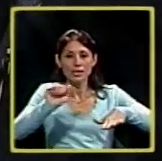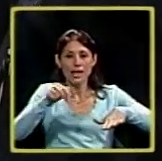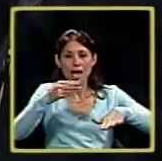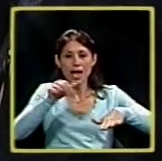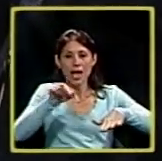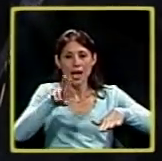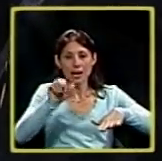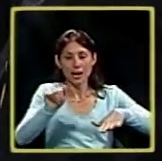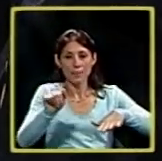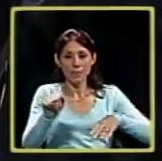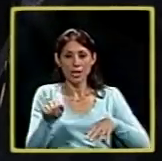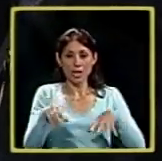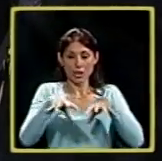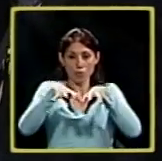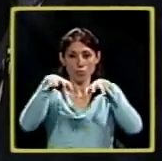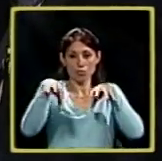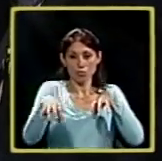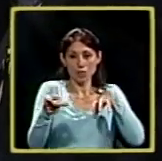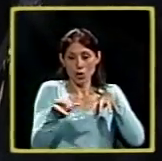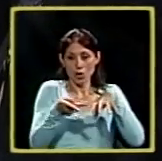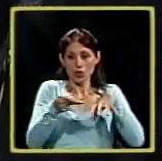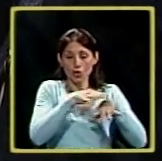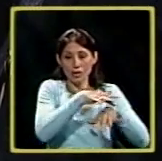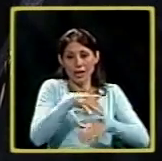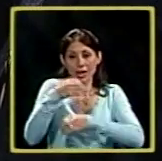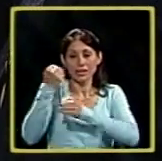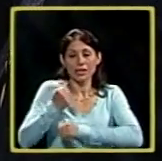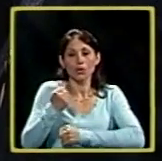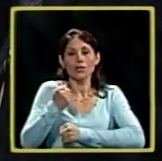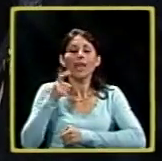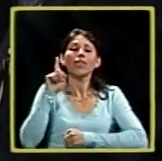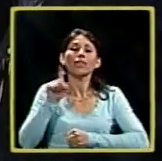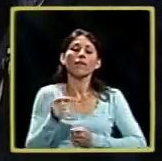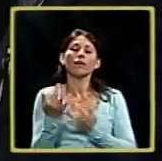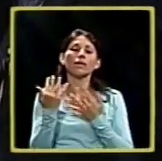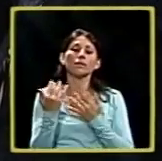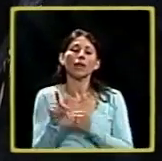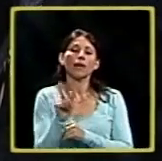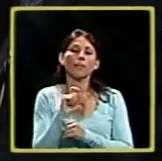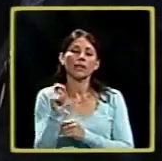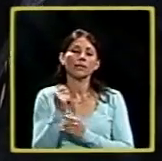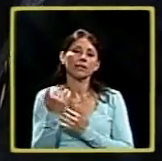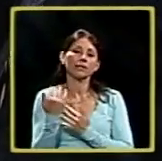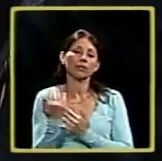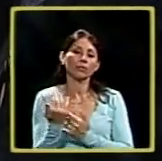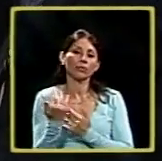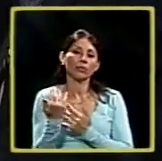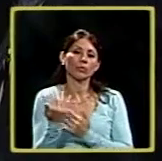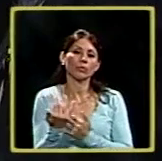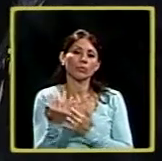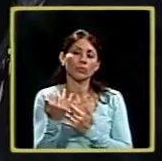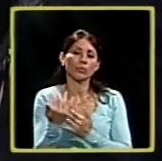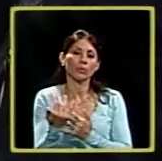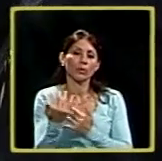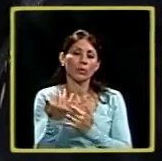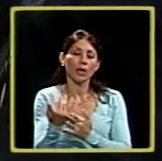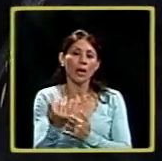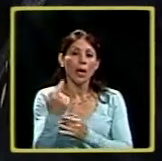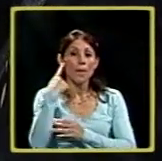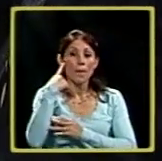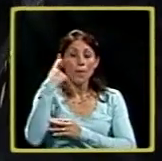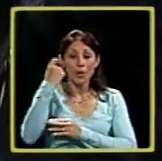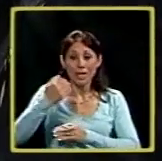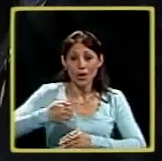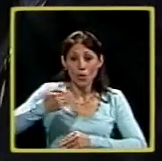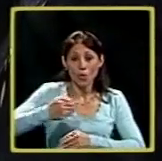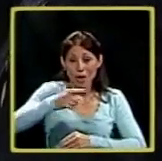ejércitos tienen que esperarse meses para poder hacer la invasión planeada, porque al vacunar a los soldados